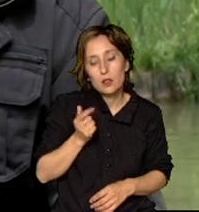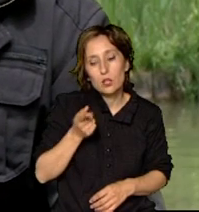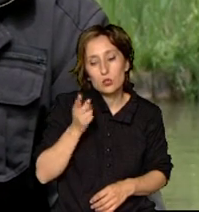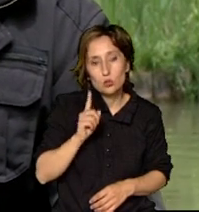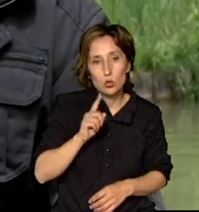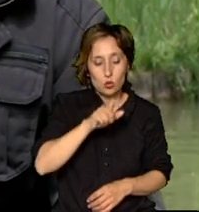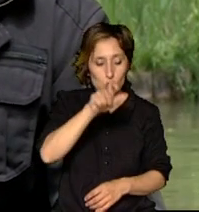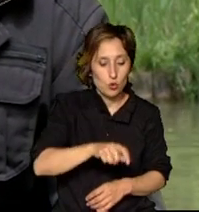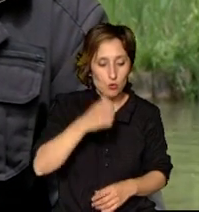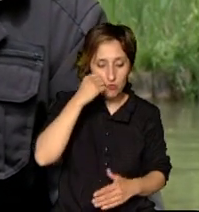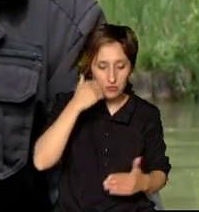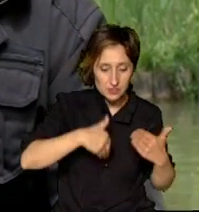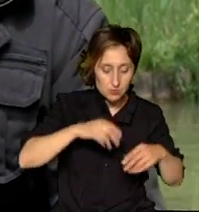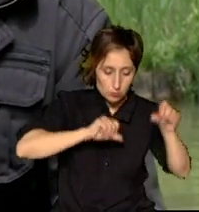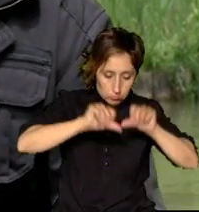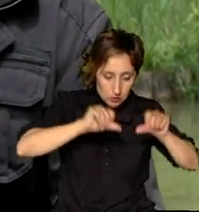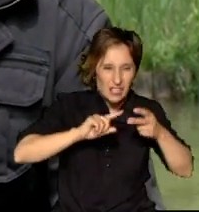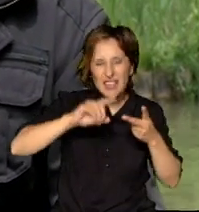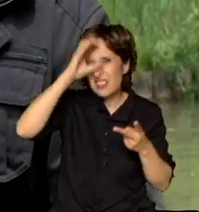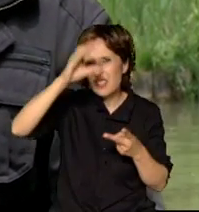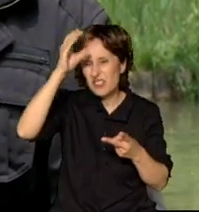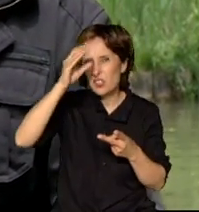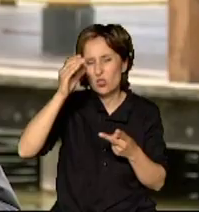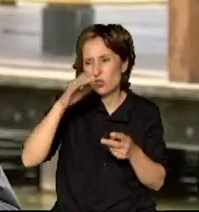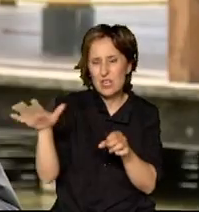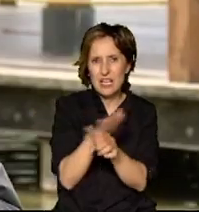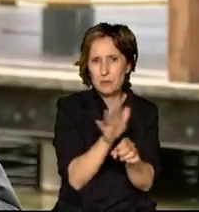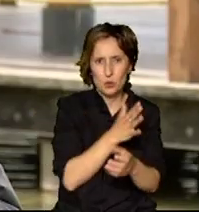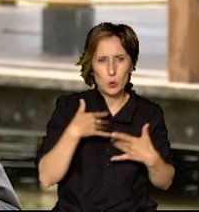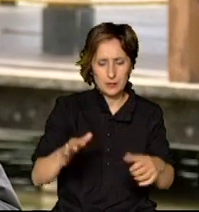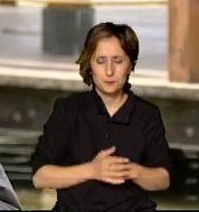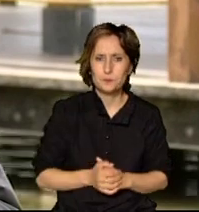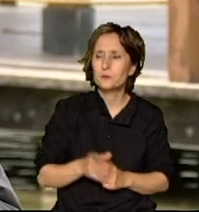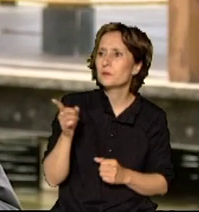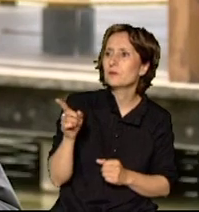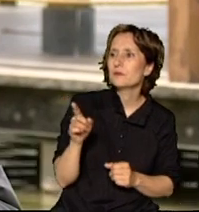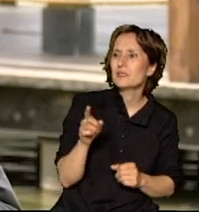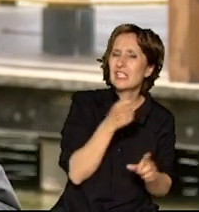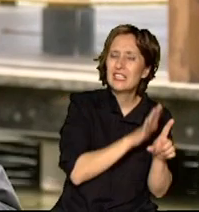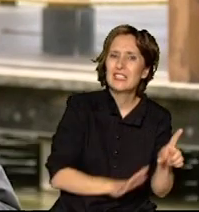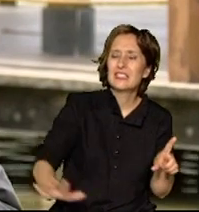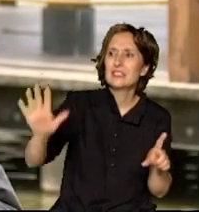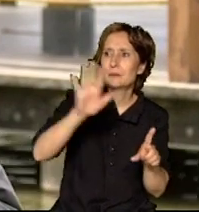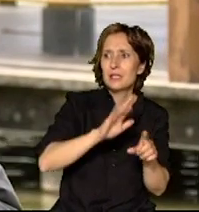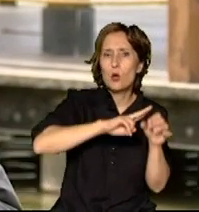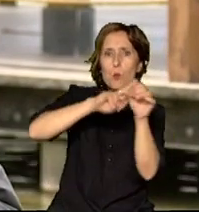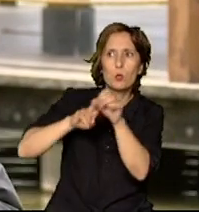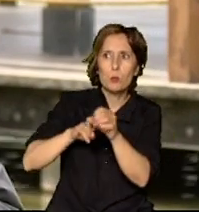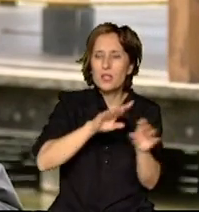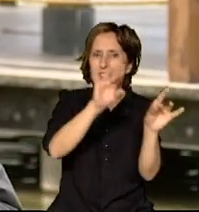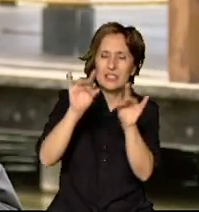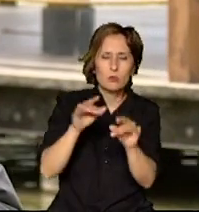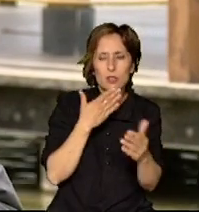físicos, también para científicos de cualquier ámbito. ¿Qué territorio en España, qué provincia, qué comunidad